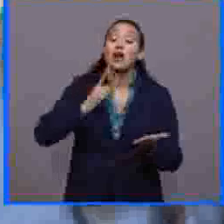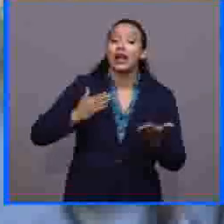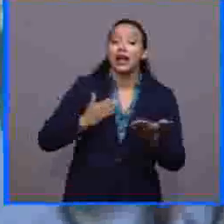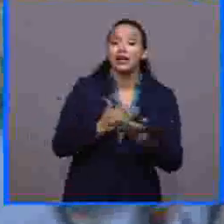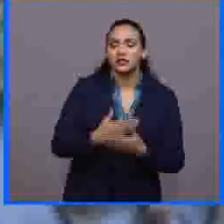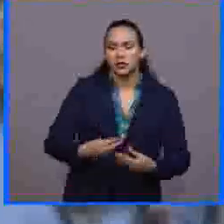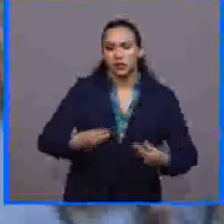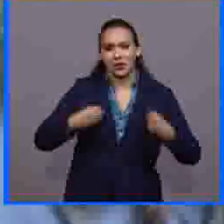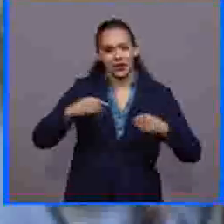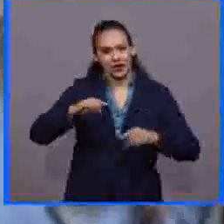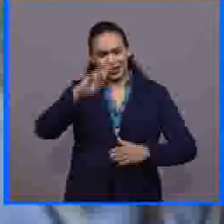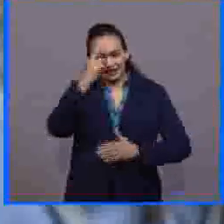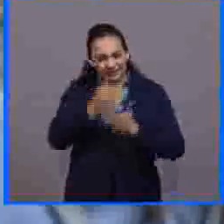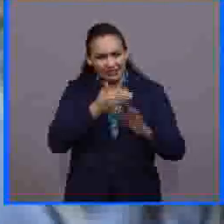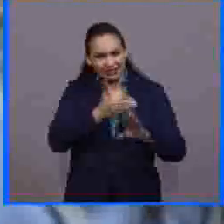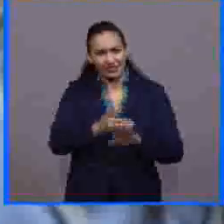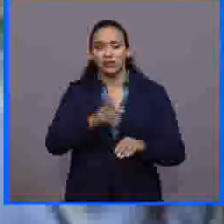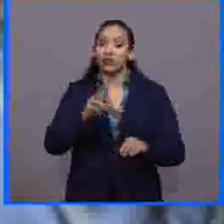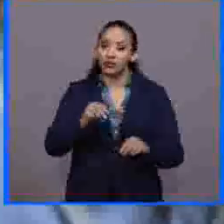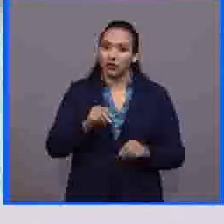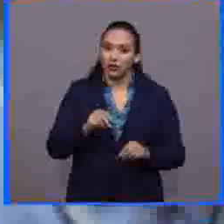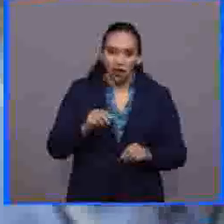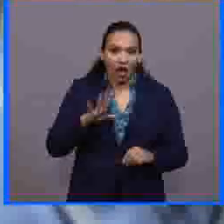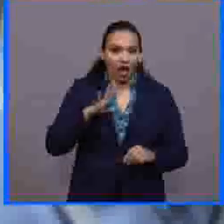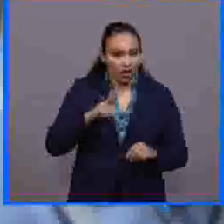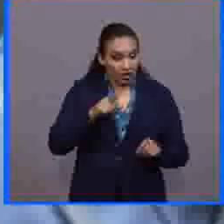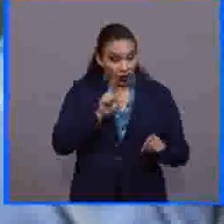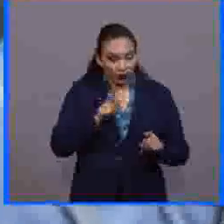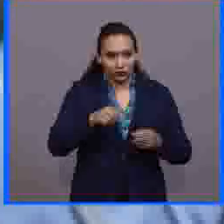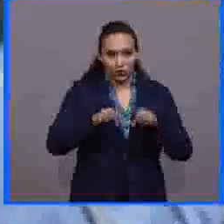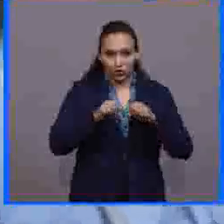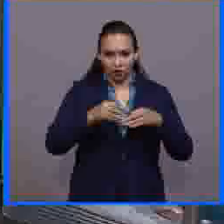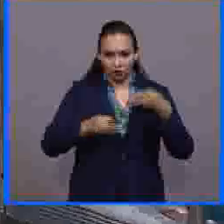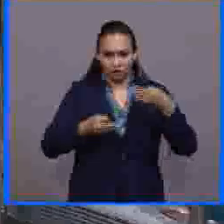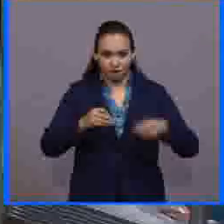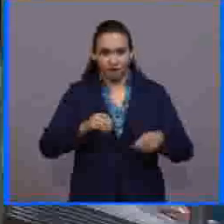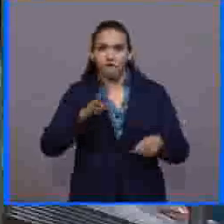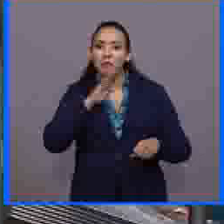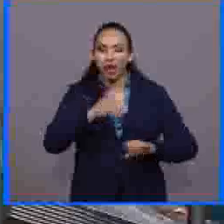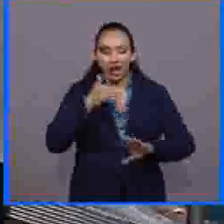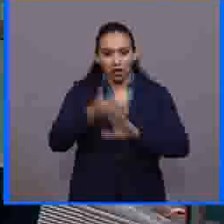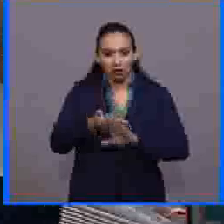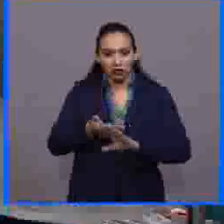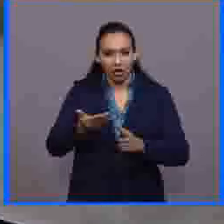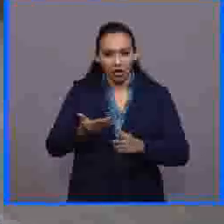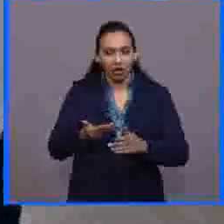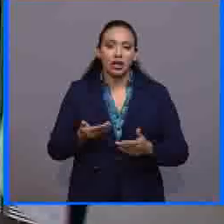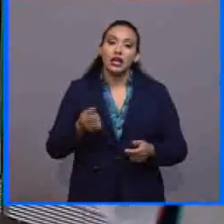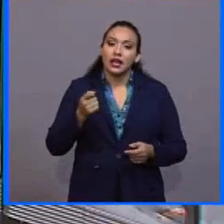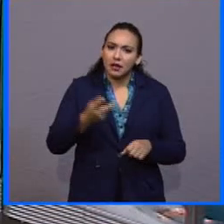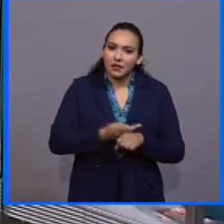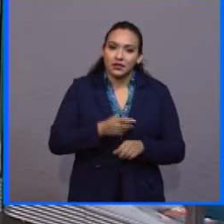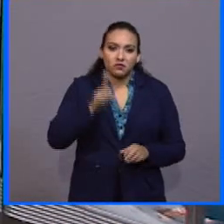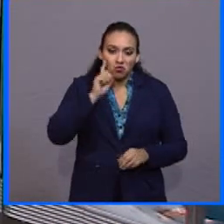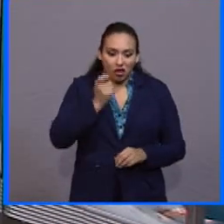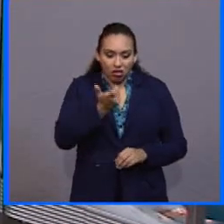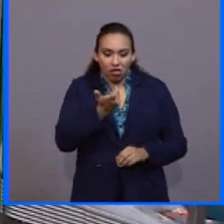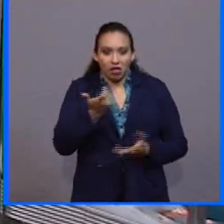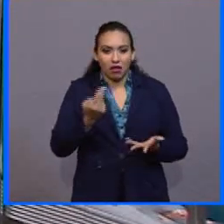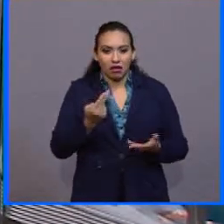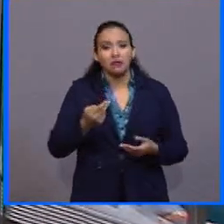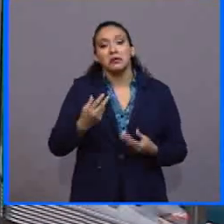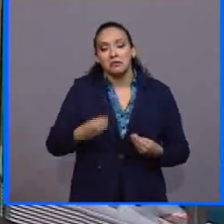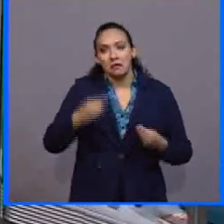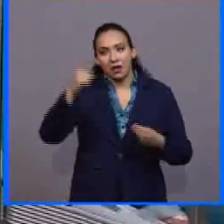vida libre de violencia que sanciona diversos tipos en su contra, precisamente incluida la patrimonial y la